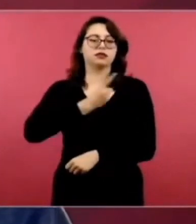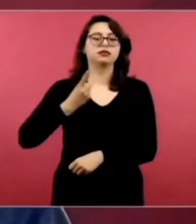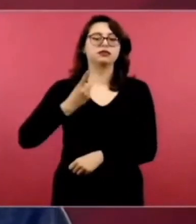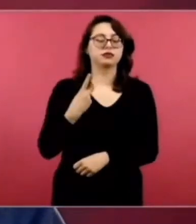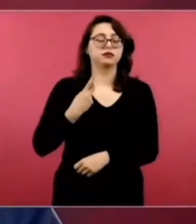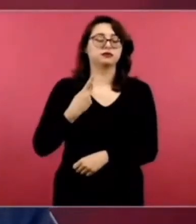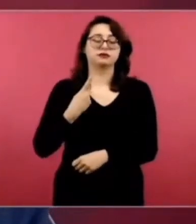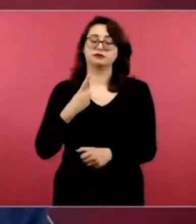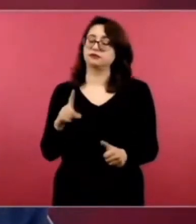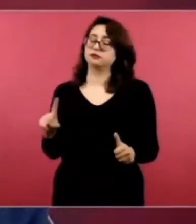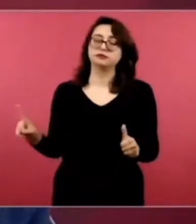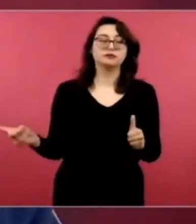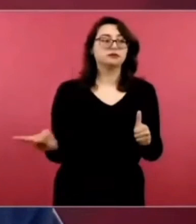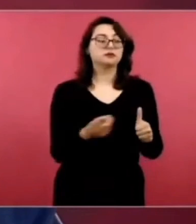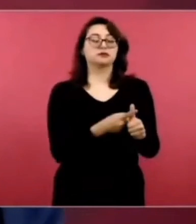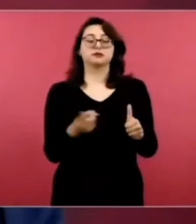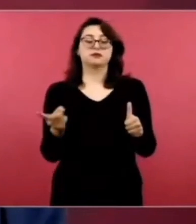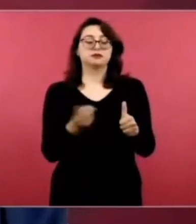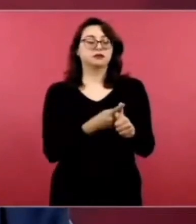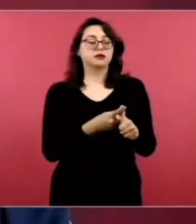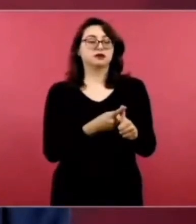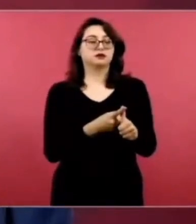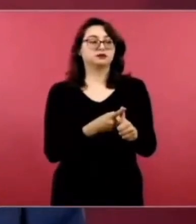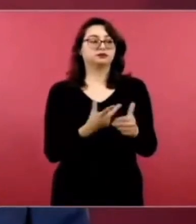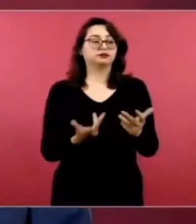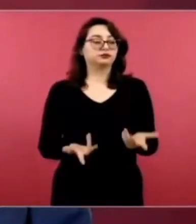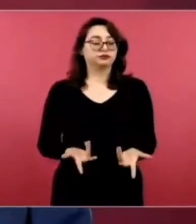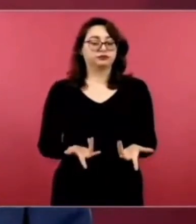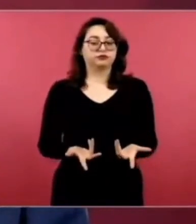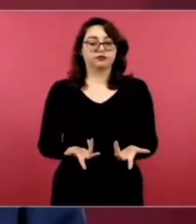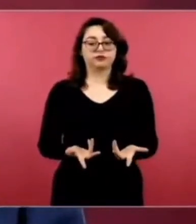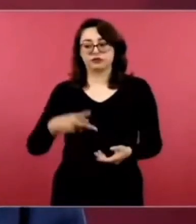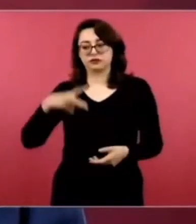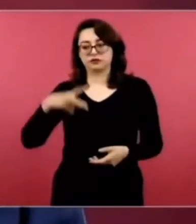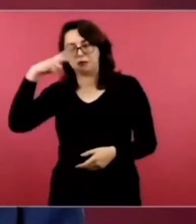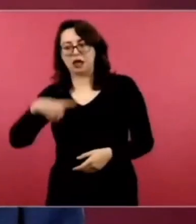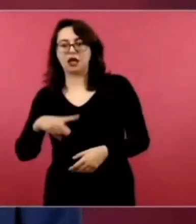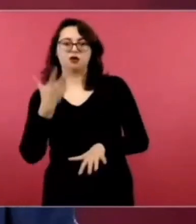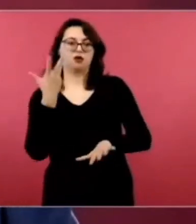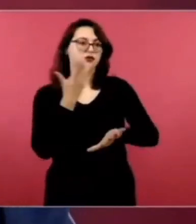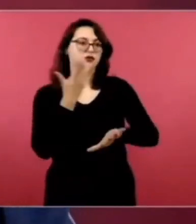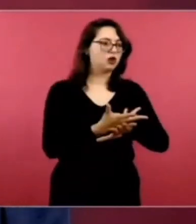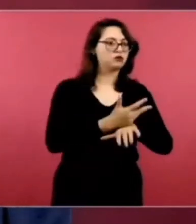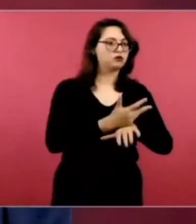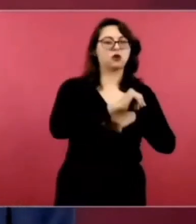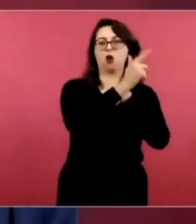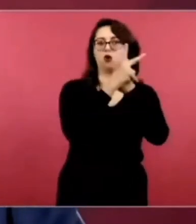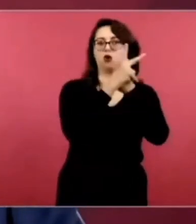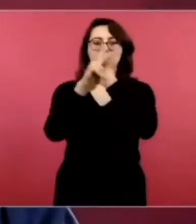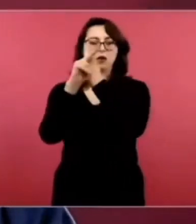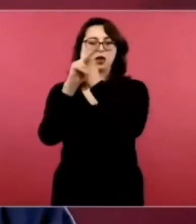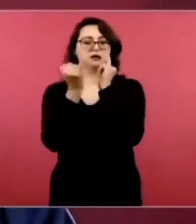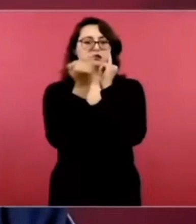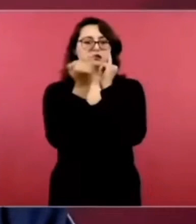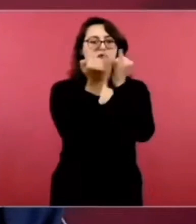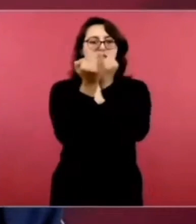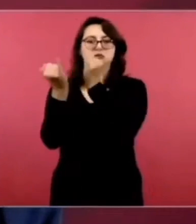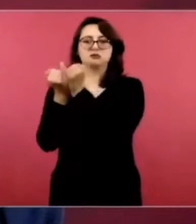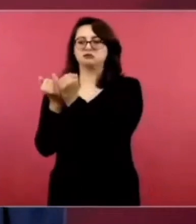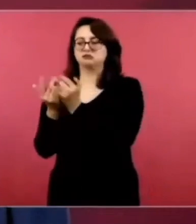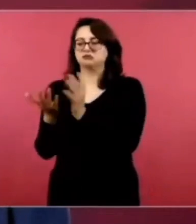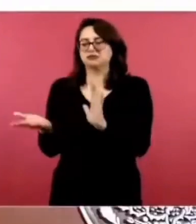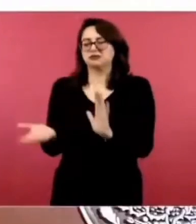de los pueblos, no solo de los mexicanos, sino estadounidenses y de todos los pueblos. ¿Cómo vamos a